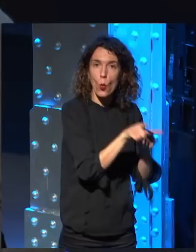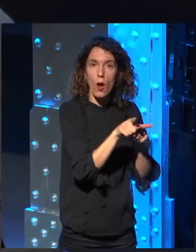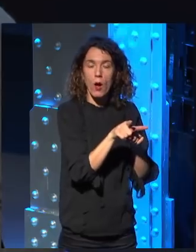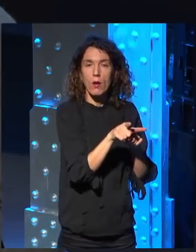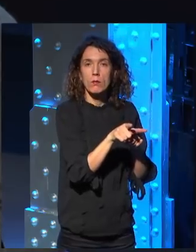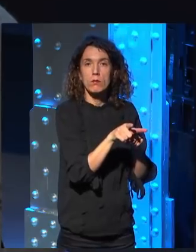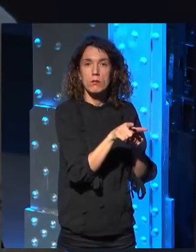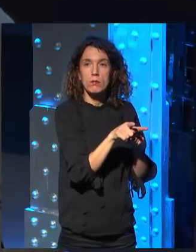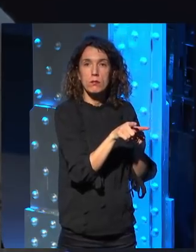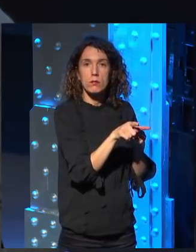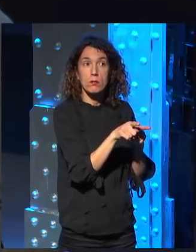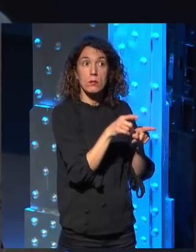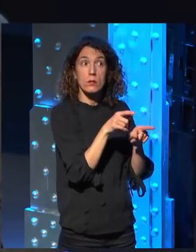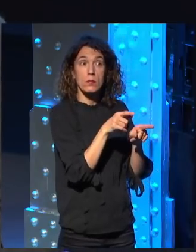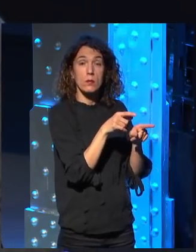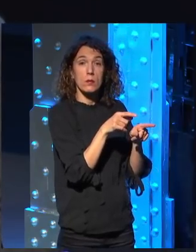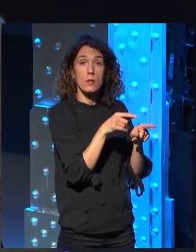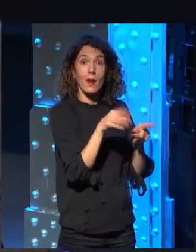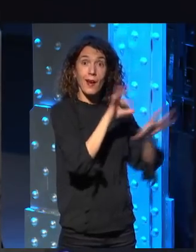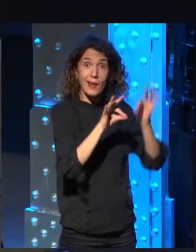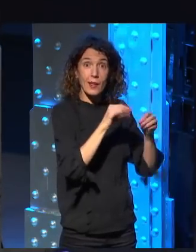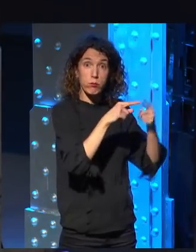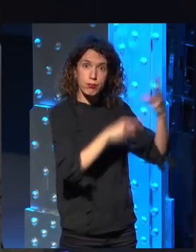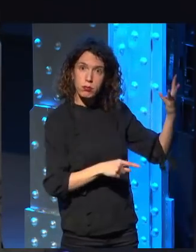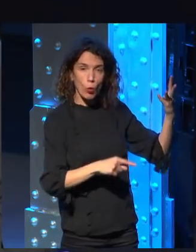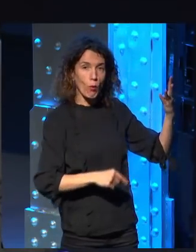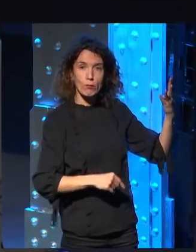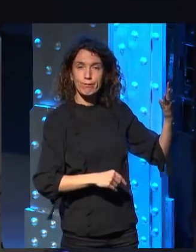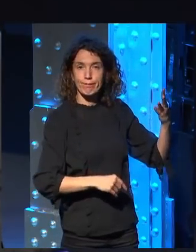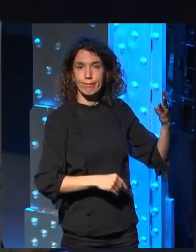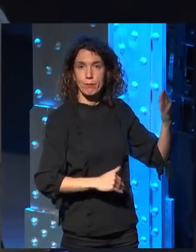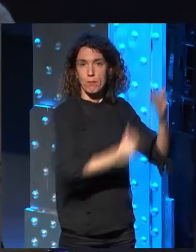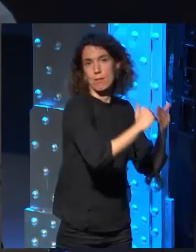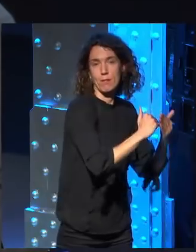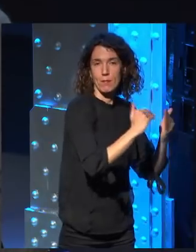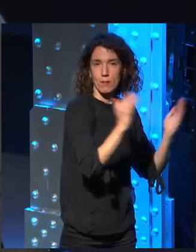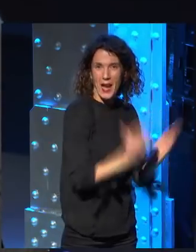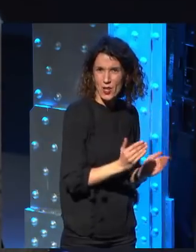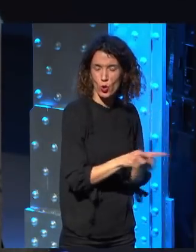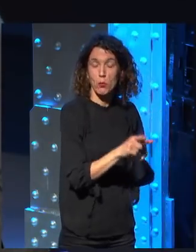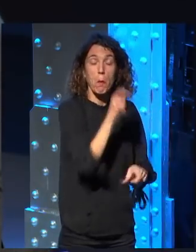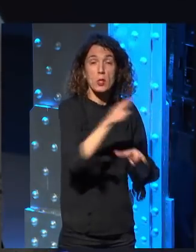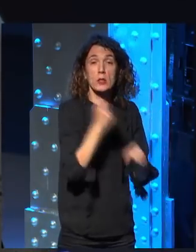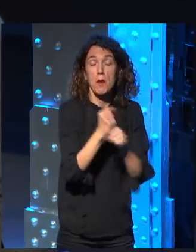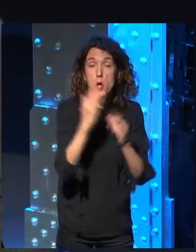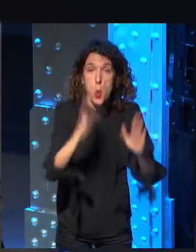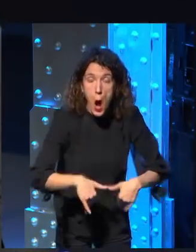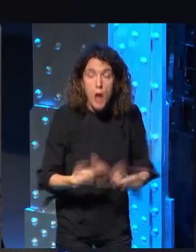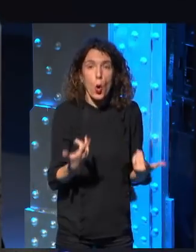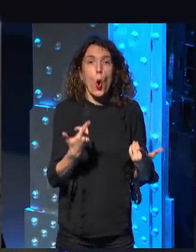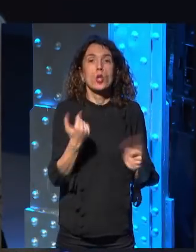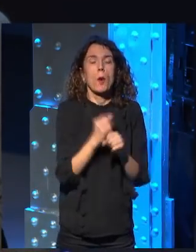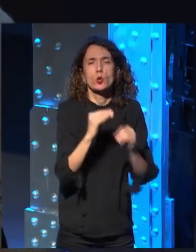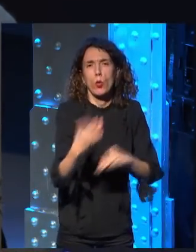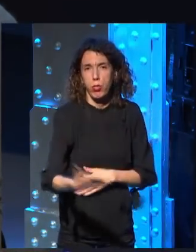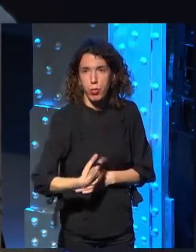reduce cada vez más tus posibilidades reales de elección. ¿Por qué? Porque la gente no tiene trabajo o tiene trabajo súper